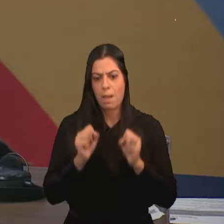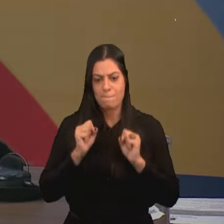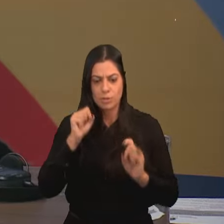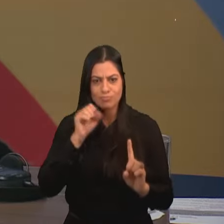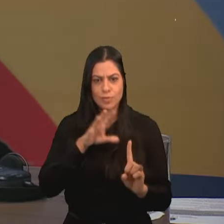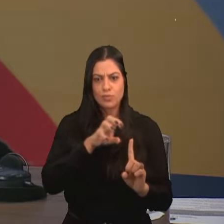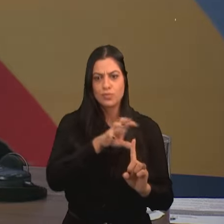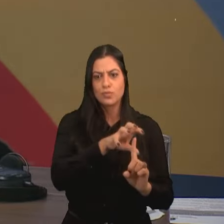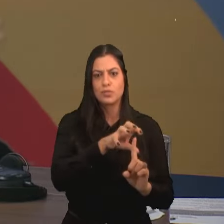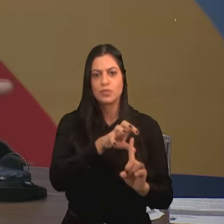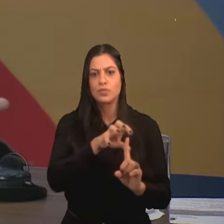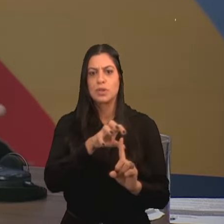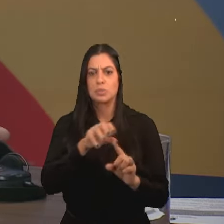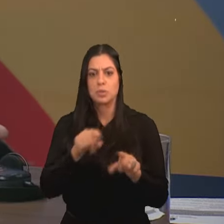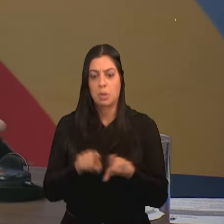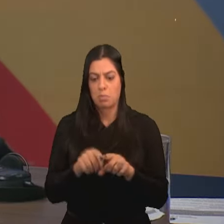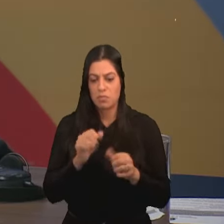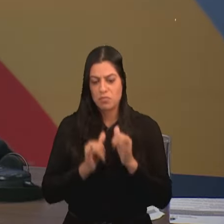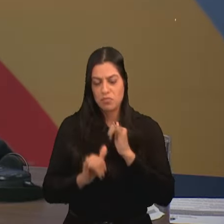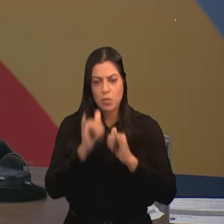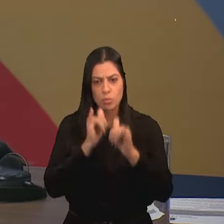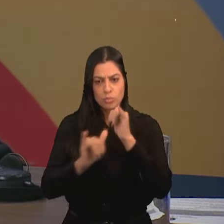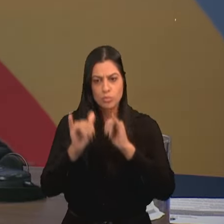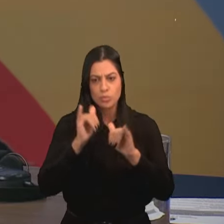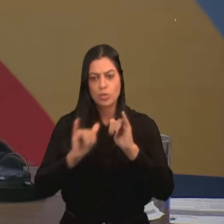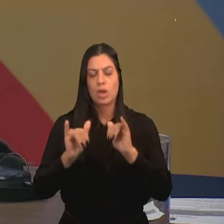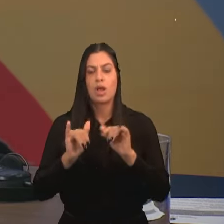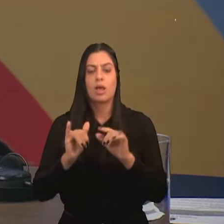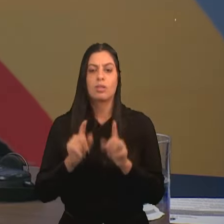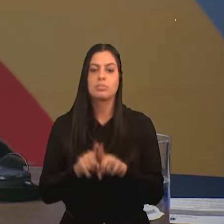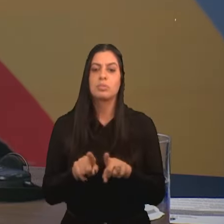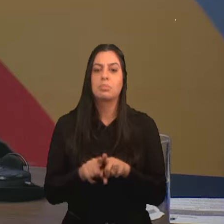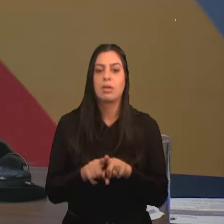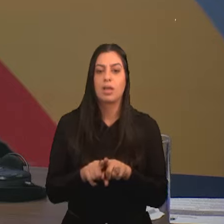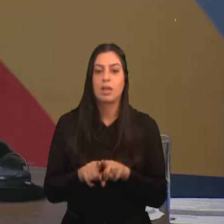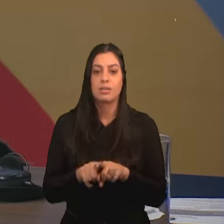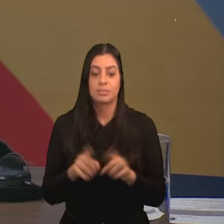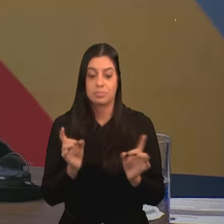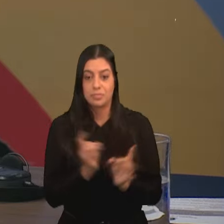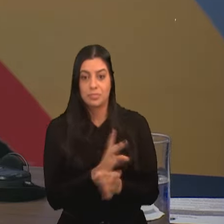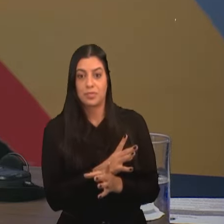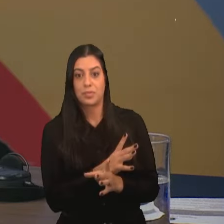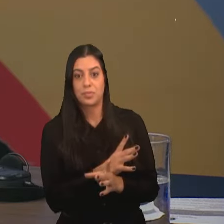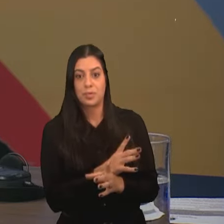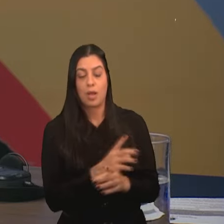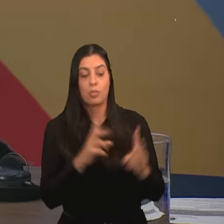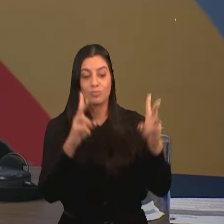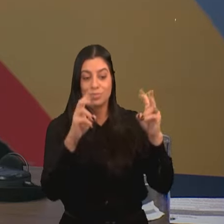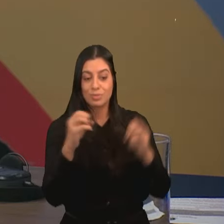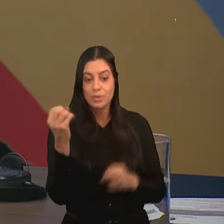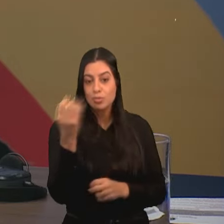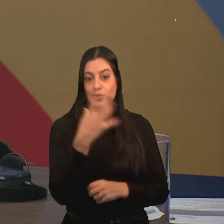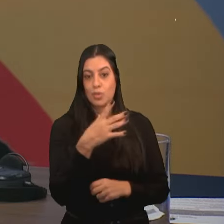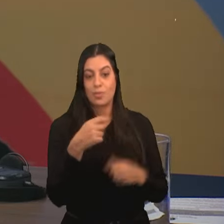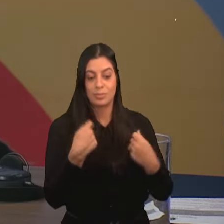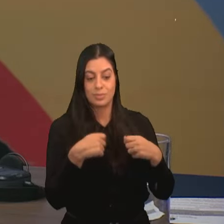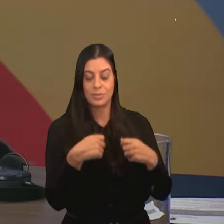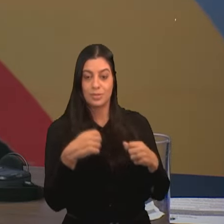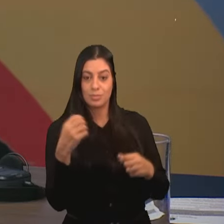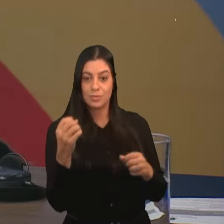sí influenciar en todo ese flujo de la información, pero también no solucionamos, y ese es un tema nuevo,